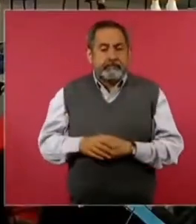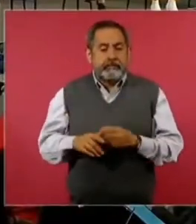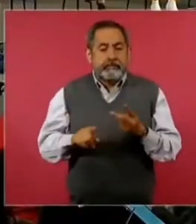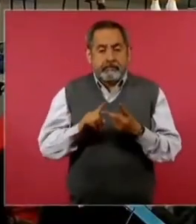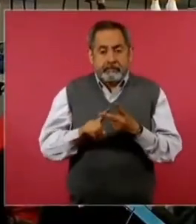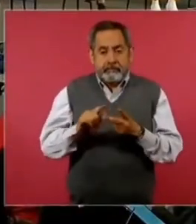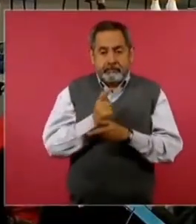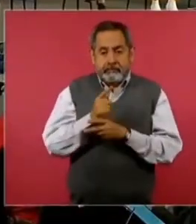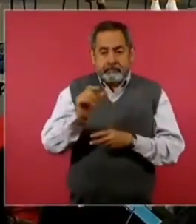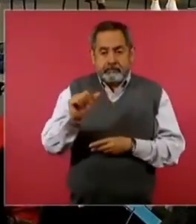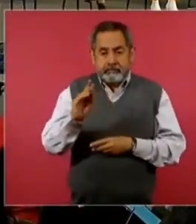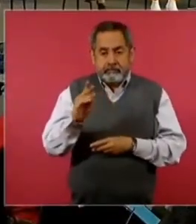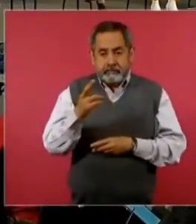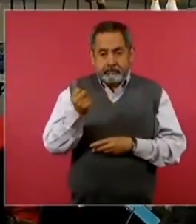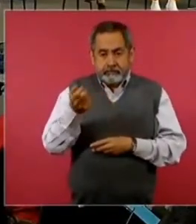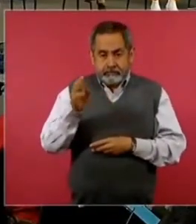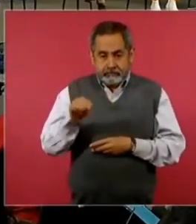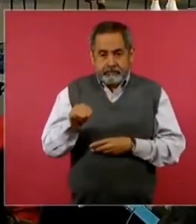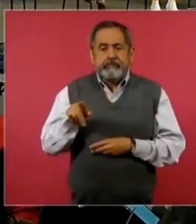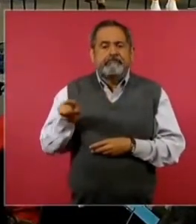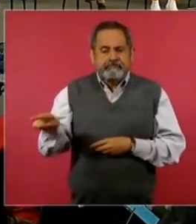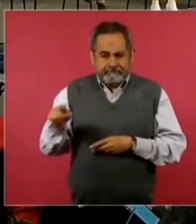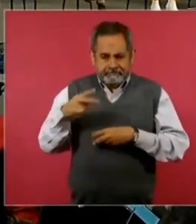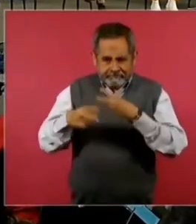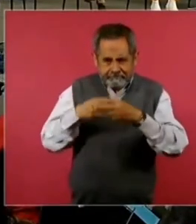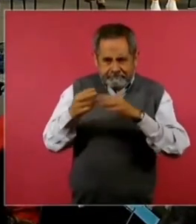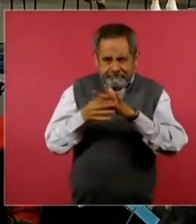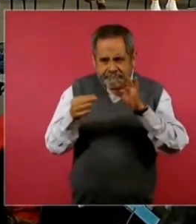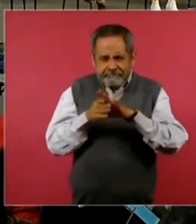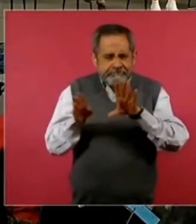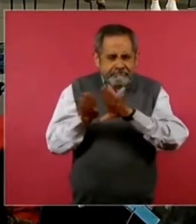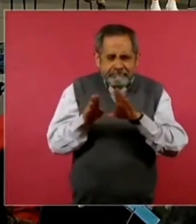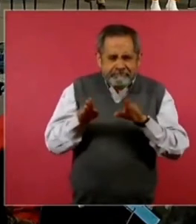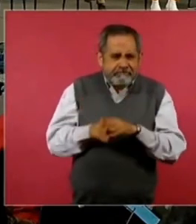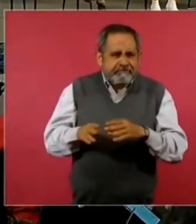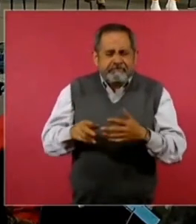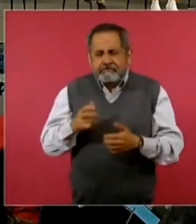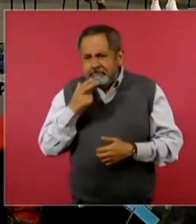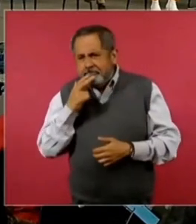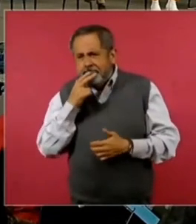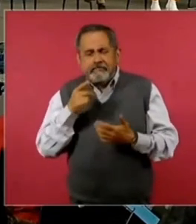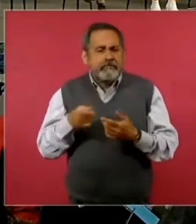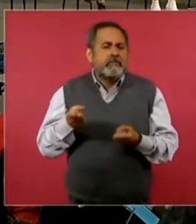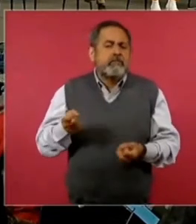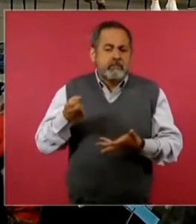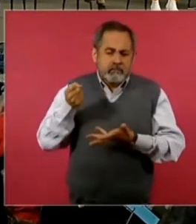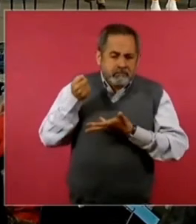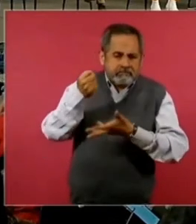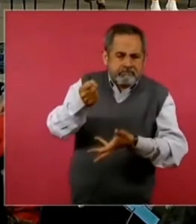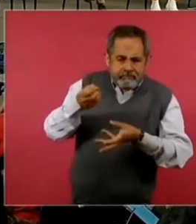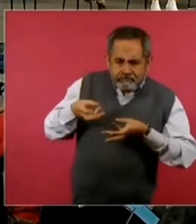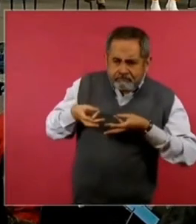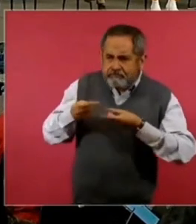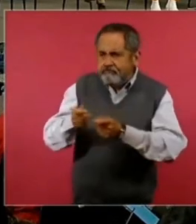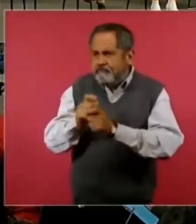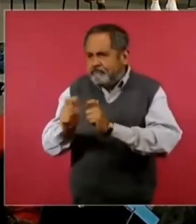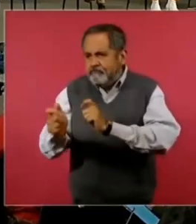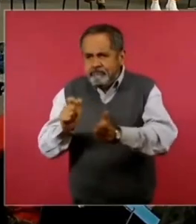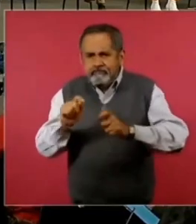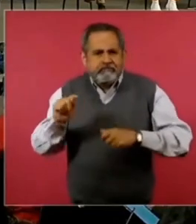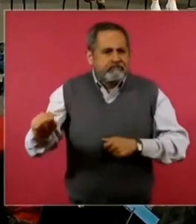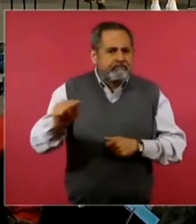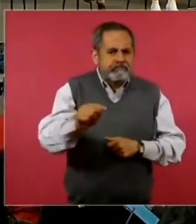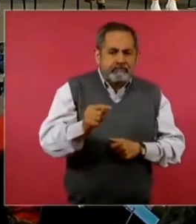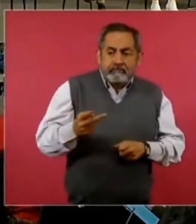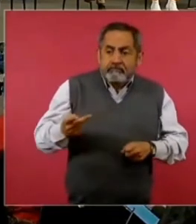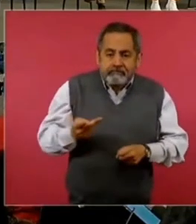Vázquez Piceno nos explicará todo cómo ha funcionado y cuánto recurso hemos distribuido y los